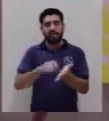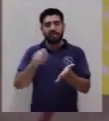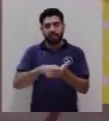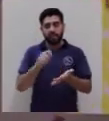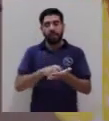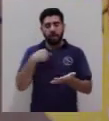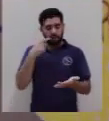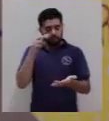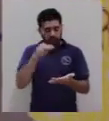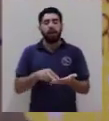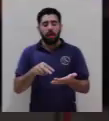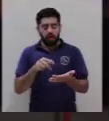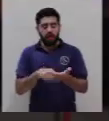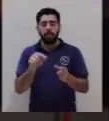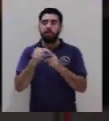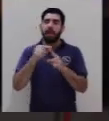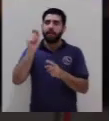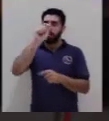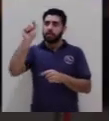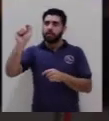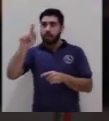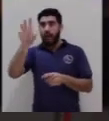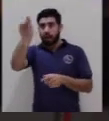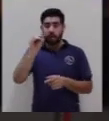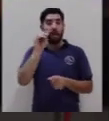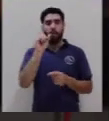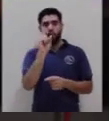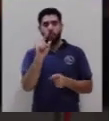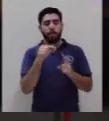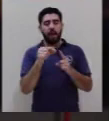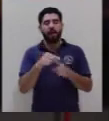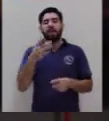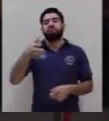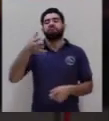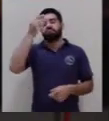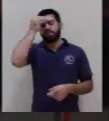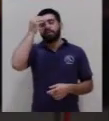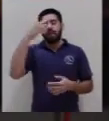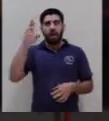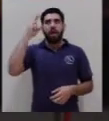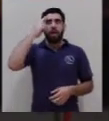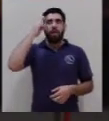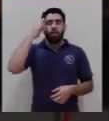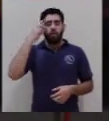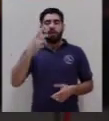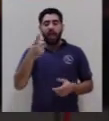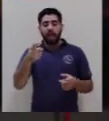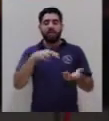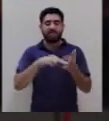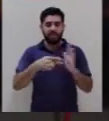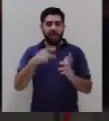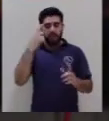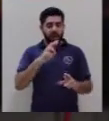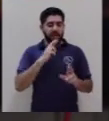podemos relacionar conceptos. Podemos... Sí, pues no que esté exactamente el concepto, sino que hay una palabra que uno se recuerde